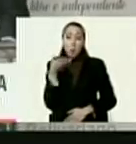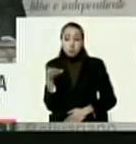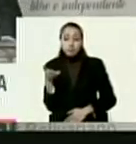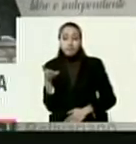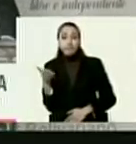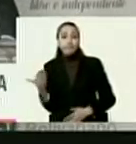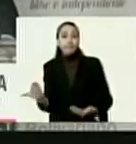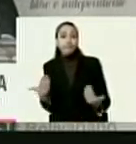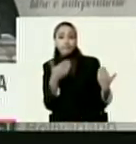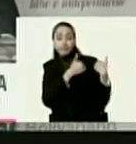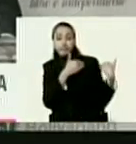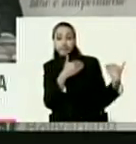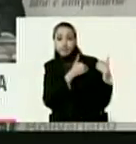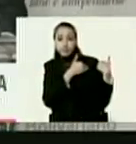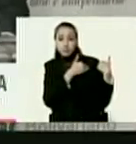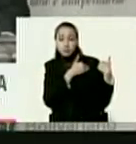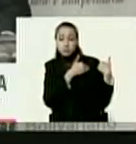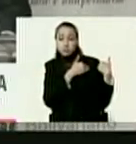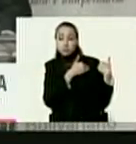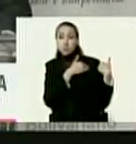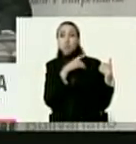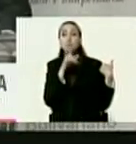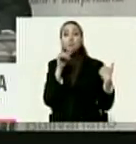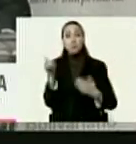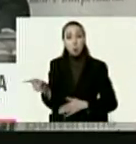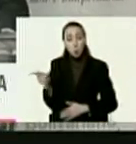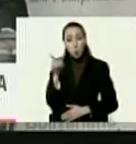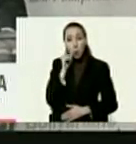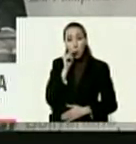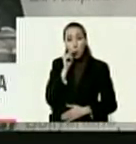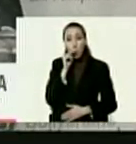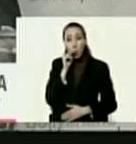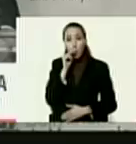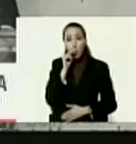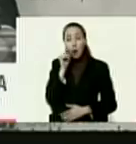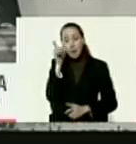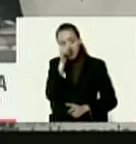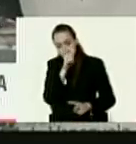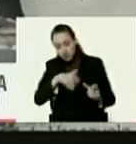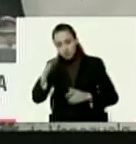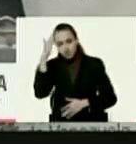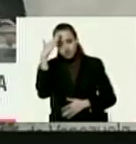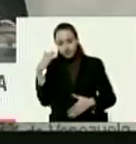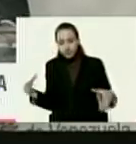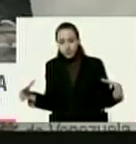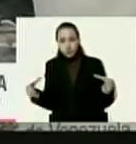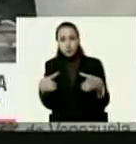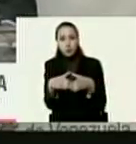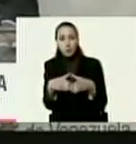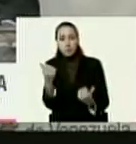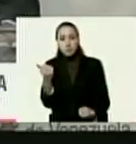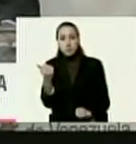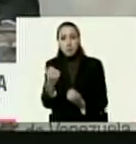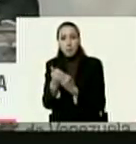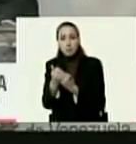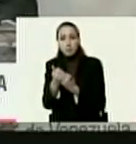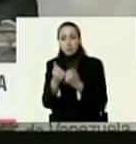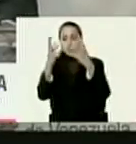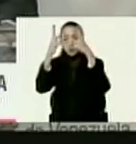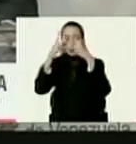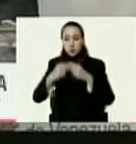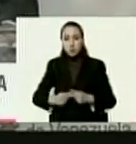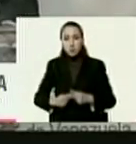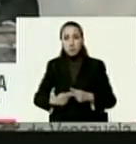autodirigido, teledirigido por quienes conforman su principal soporte, que es la administración de Donald